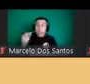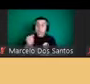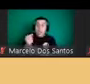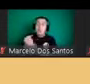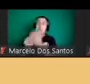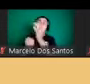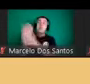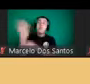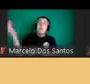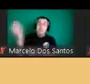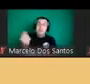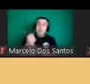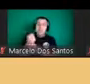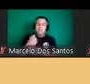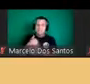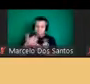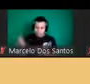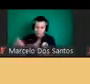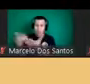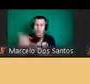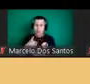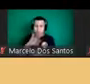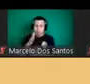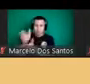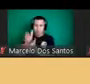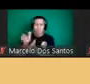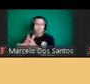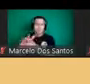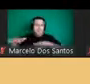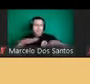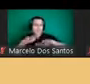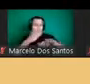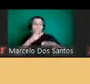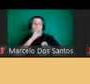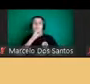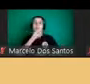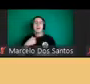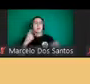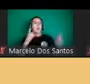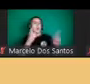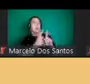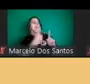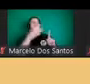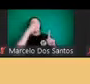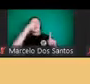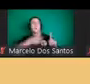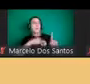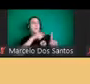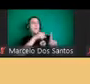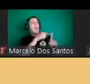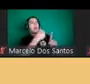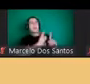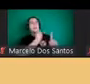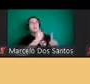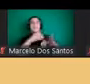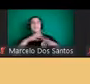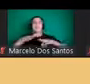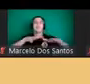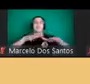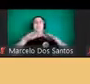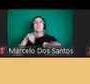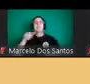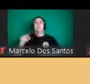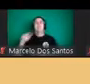iniciales, de apoyar el entrenamiento de esa persona. Y se encargará también de presentarle el protocolo de manejo, ¿verdad?